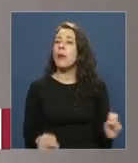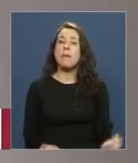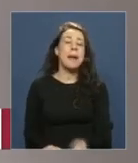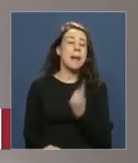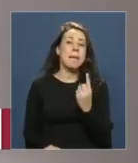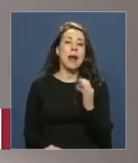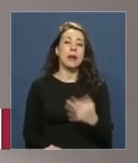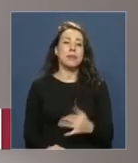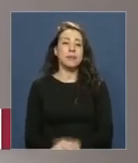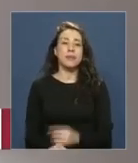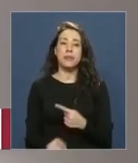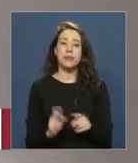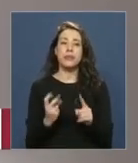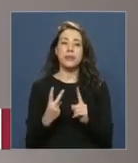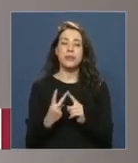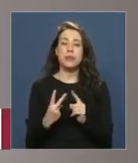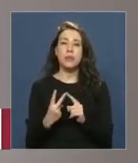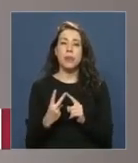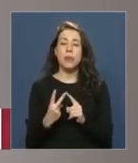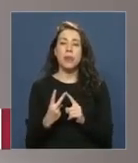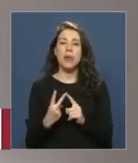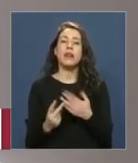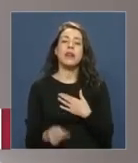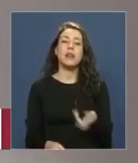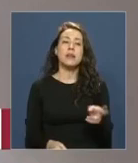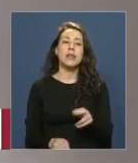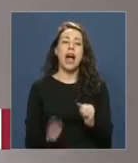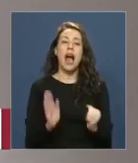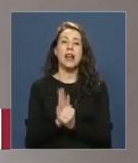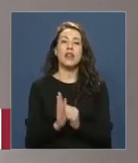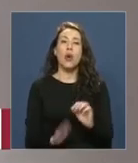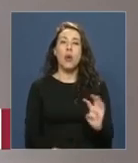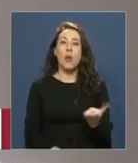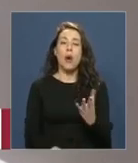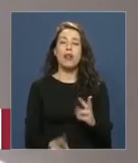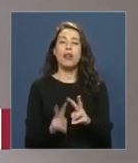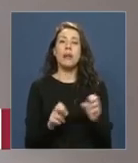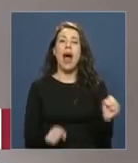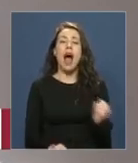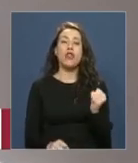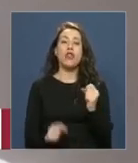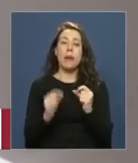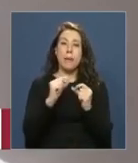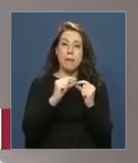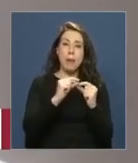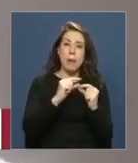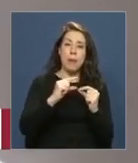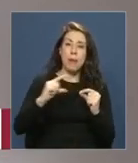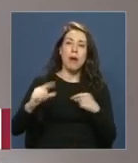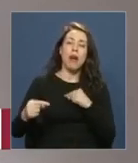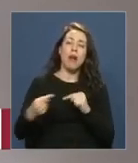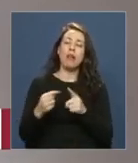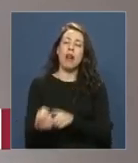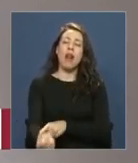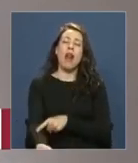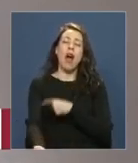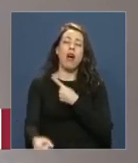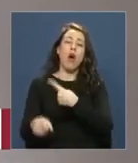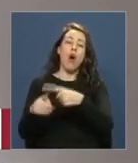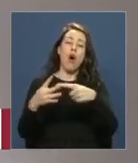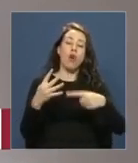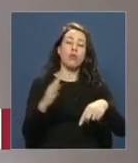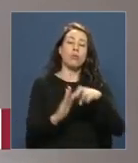lugar. En segundo lugar, presidente, insistir en este artículo cuarto con el principio de la autonomía progresiva, mira, lo hemos discutido largamente en otros proyectos de